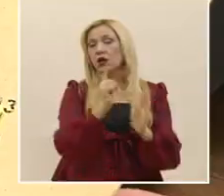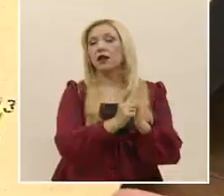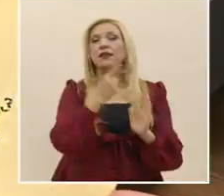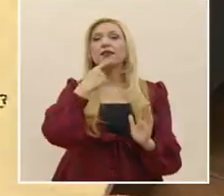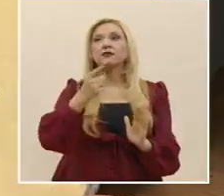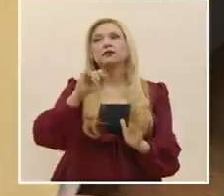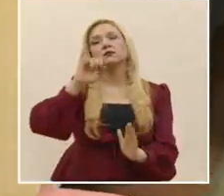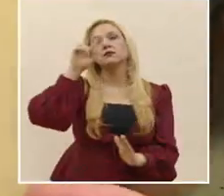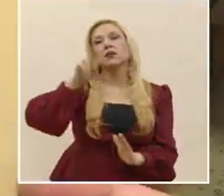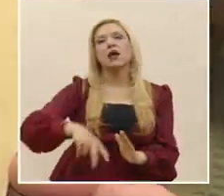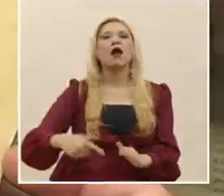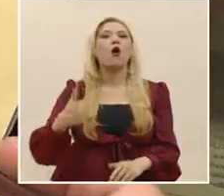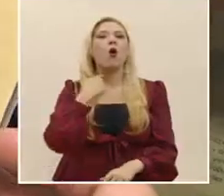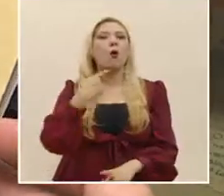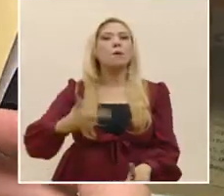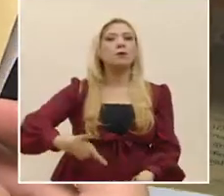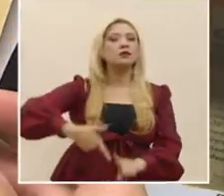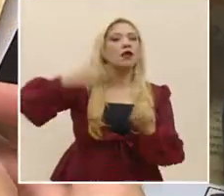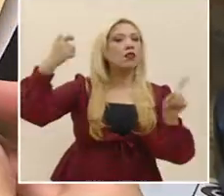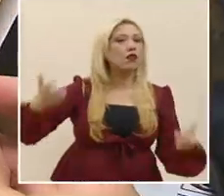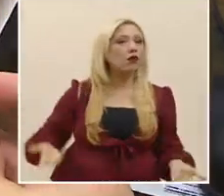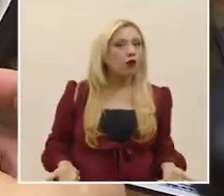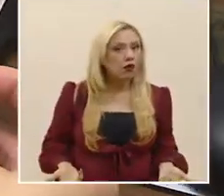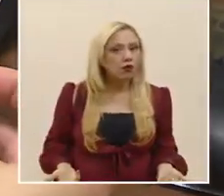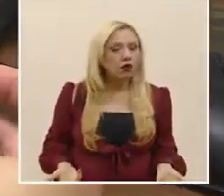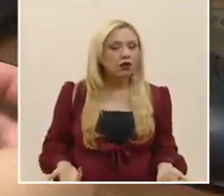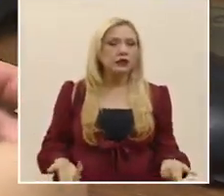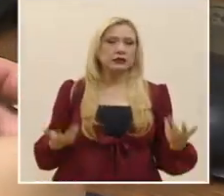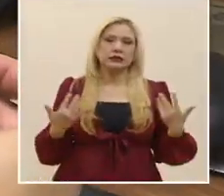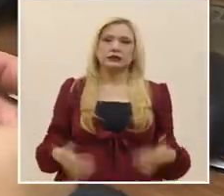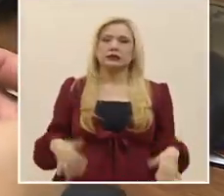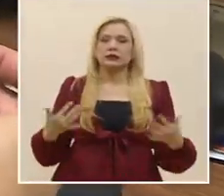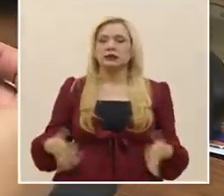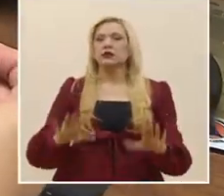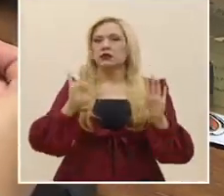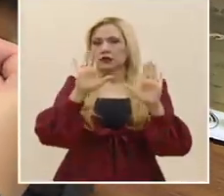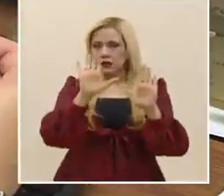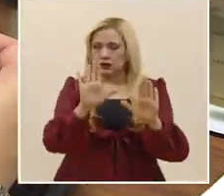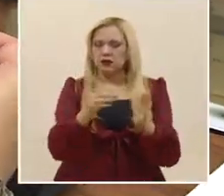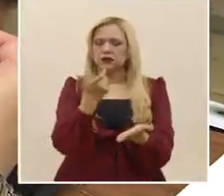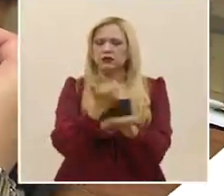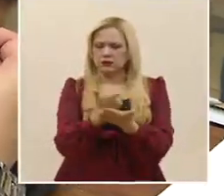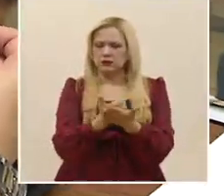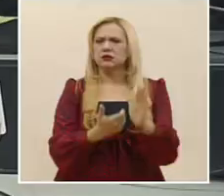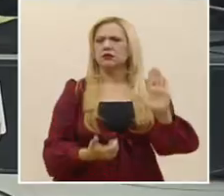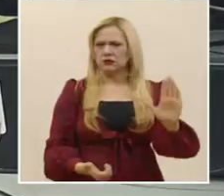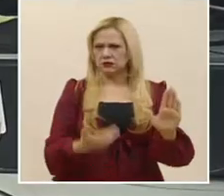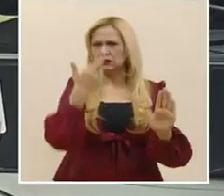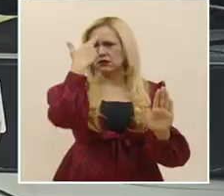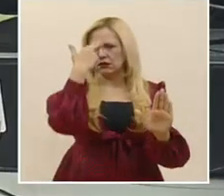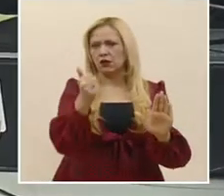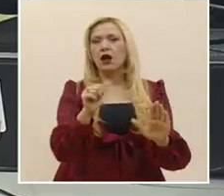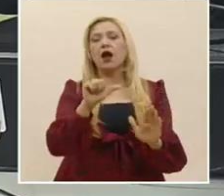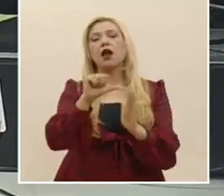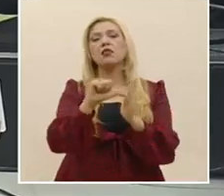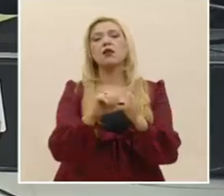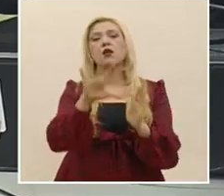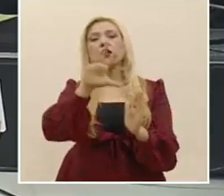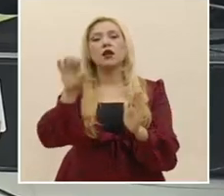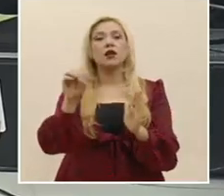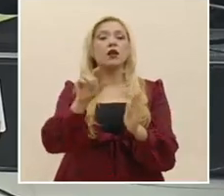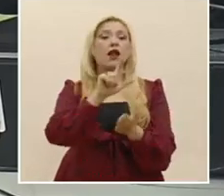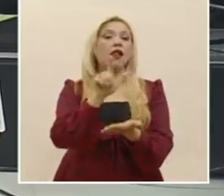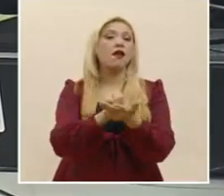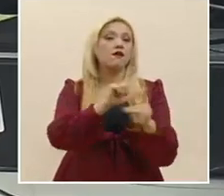por el delito de homicidio, dejando de lado la relativa al daño material contemplada en el artículo 500 de la Ley Federal del